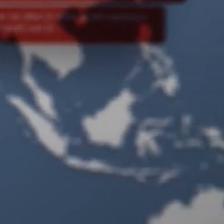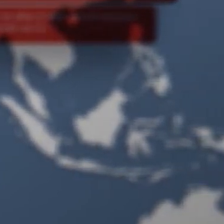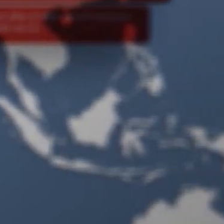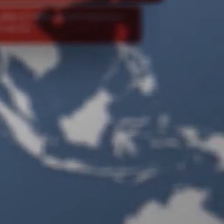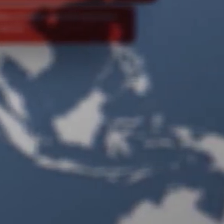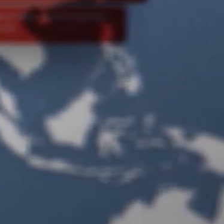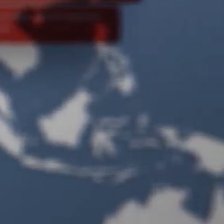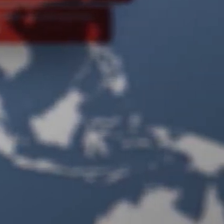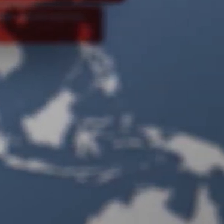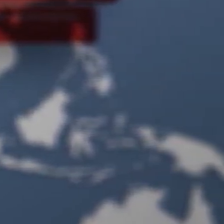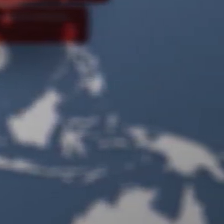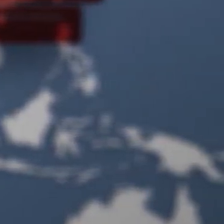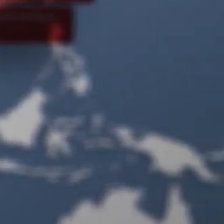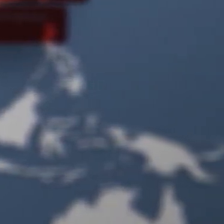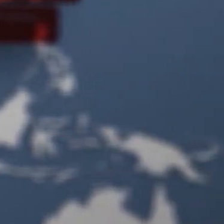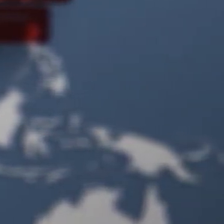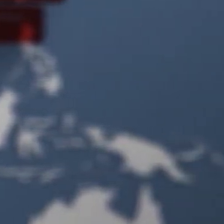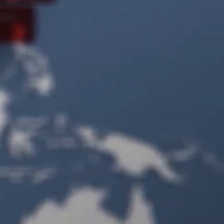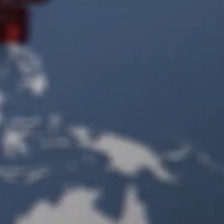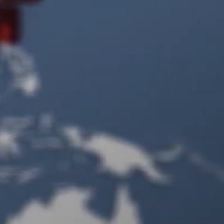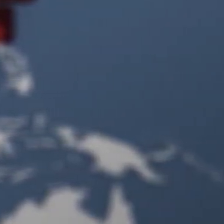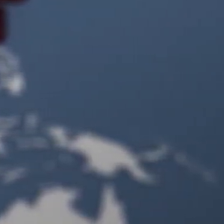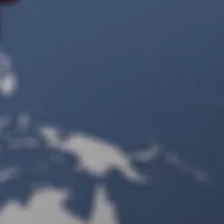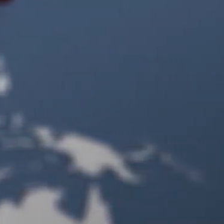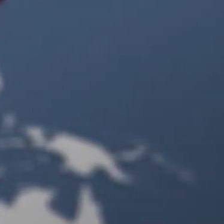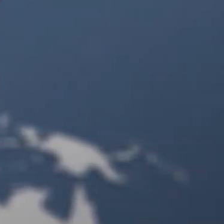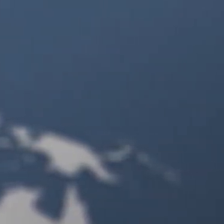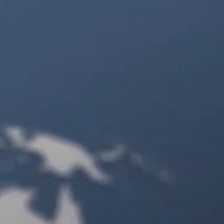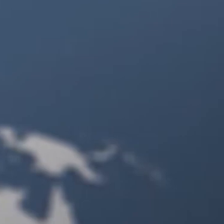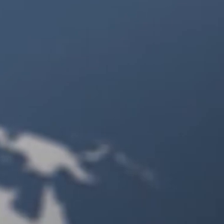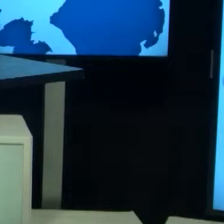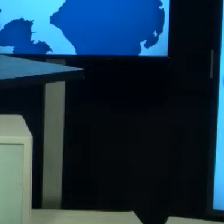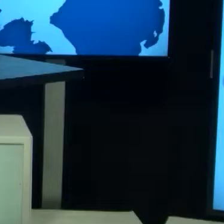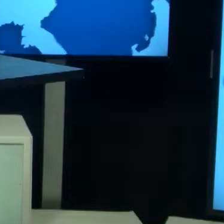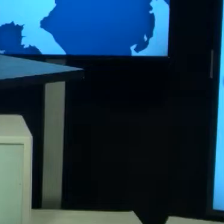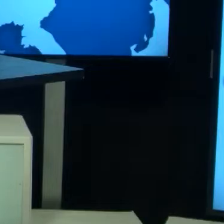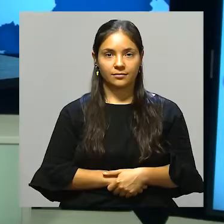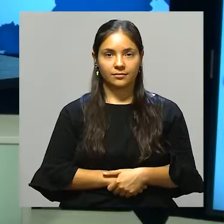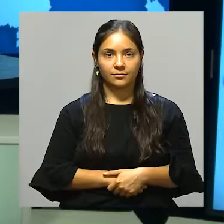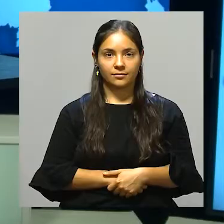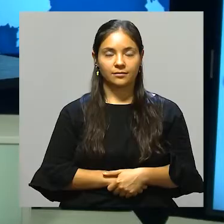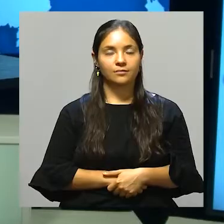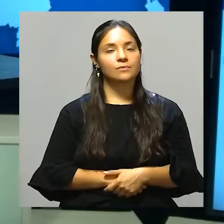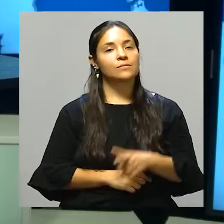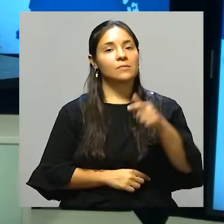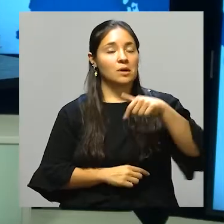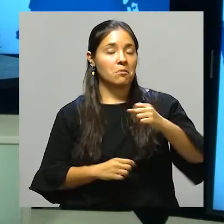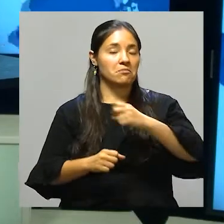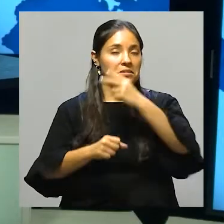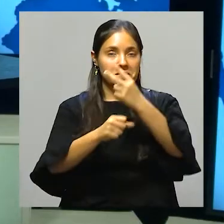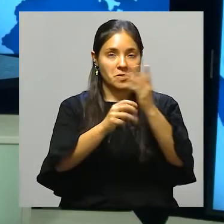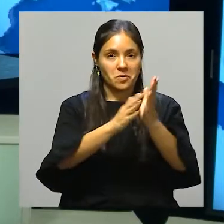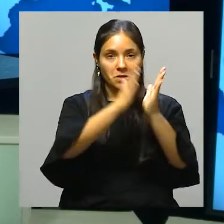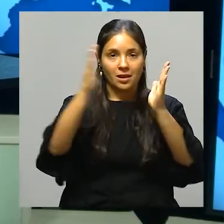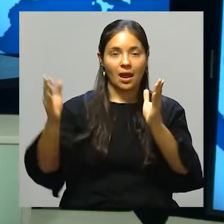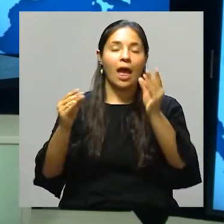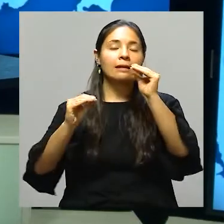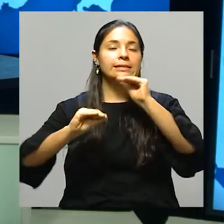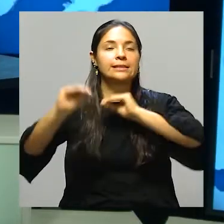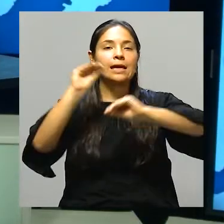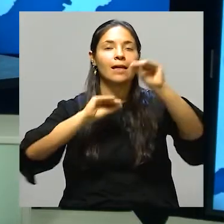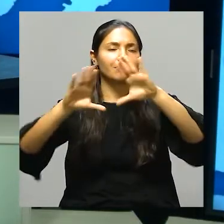en Cartagena, en una isla que es de bastante, digamos, para turismo de alta gama, sino